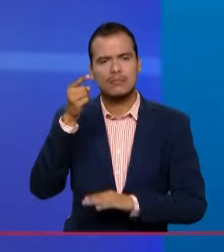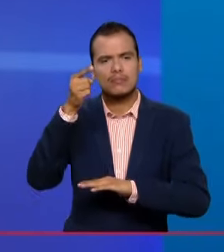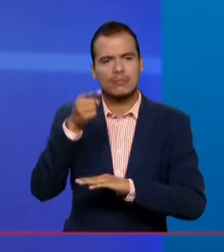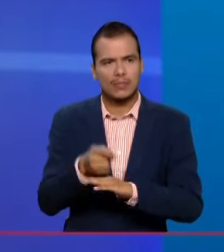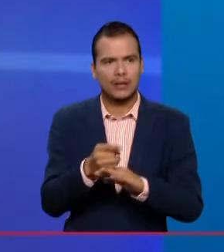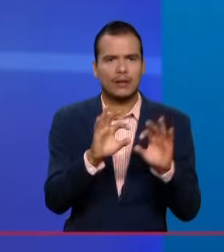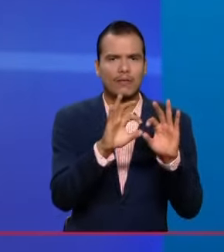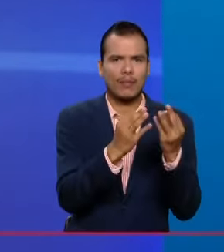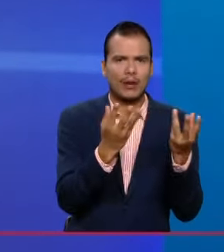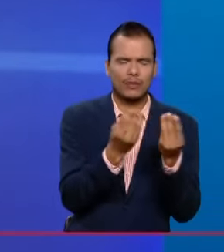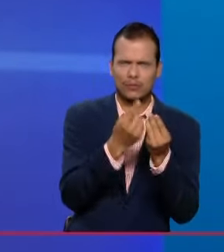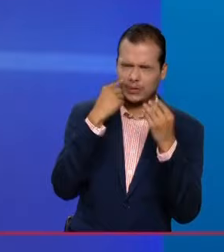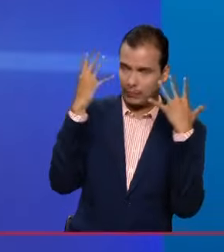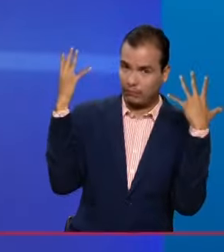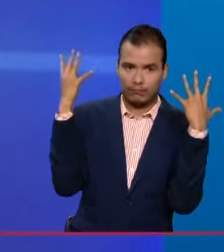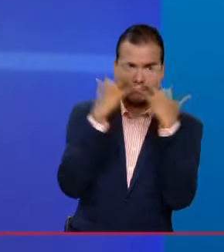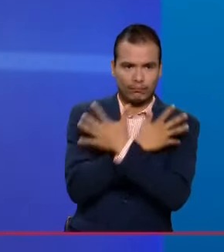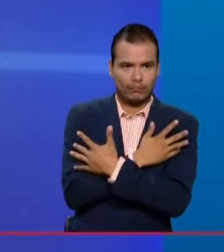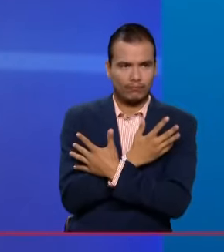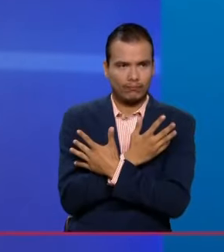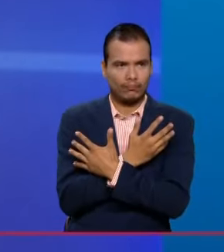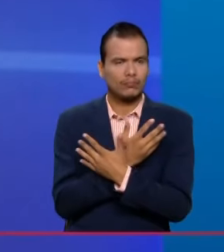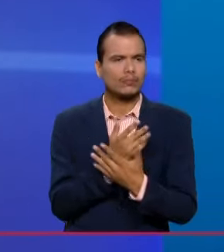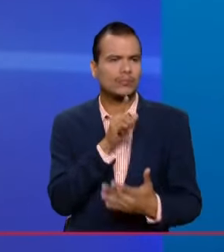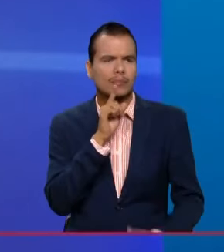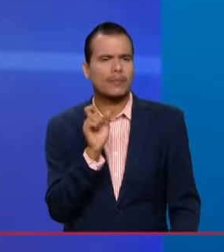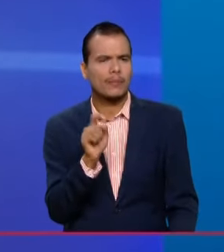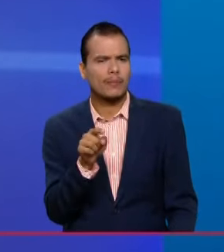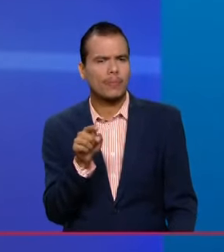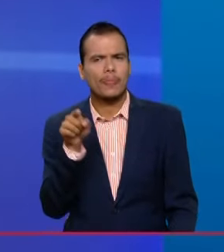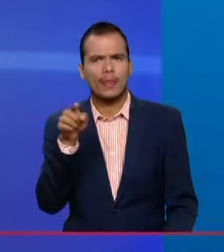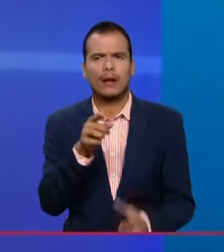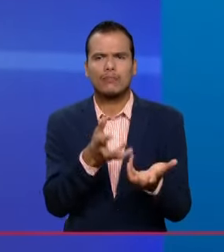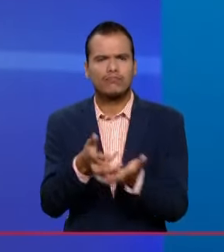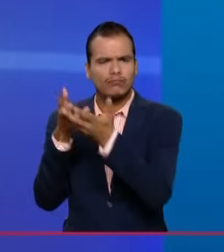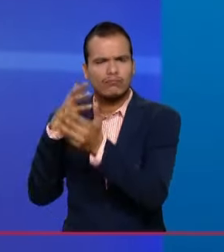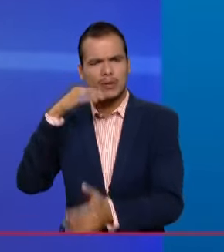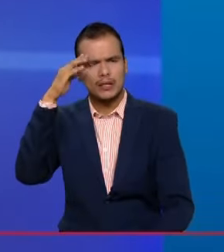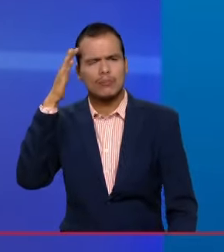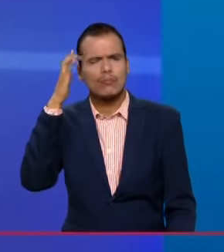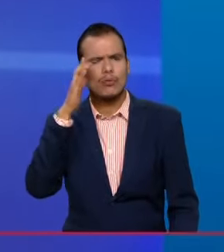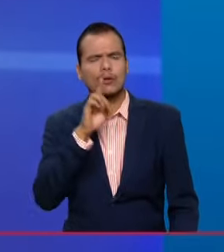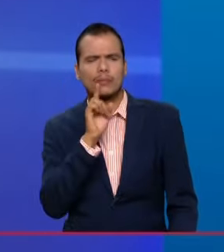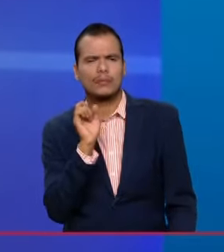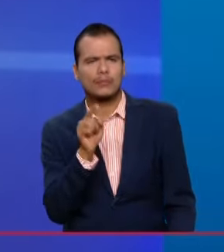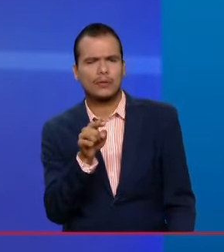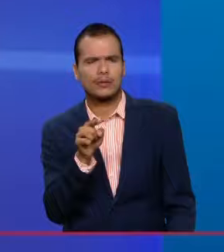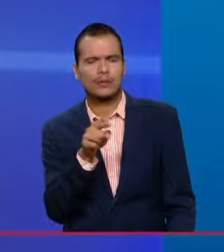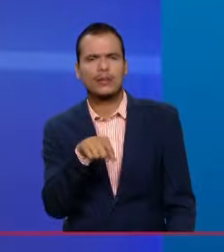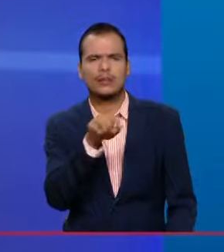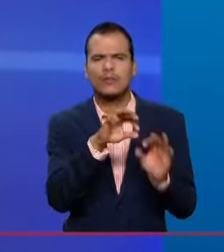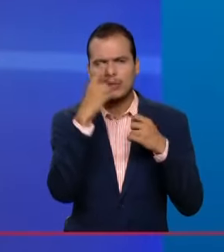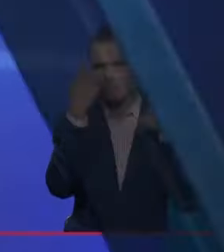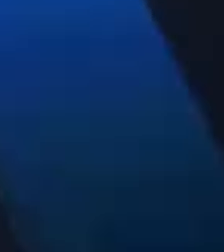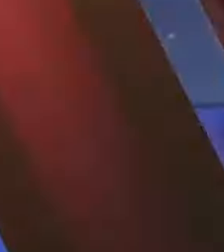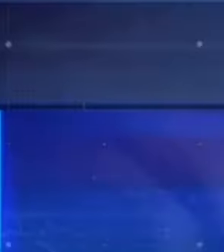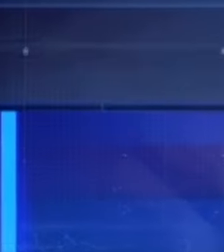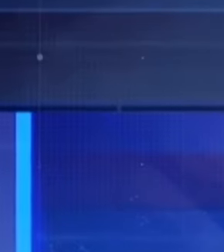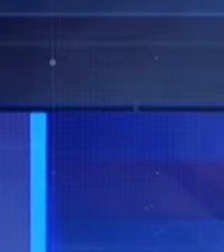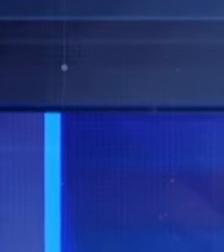sus familiares. Cristian Cuesta, buenas tardes. ¿Cuáles fueron las razones para llevarlas a Antioquia y qué preocupa?